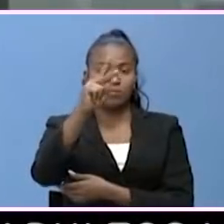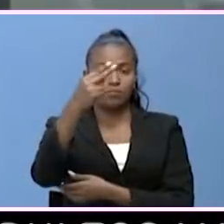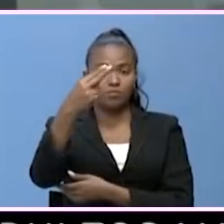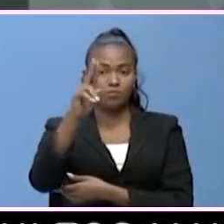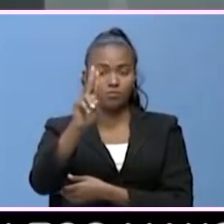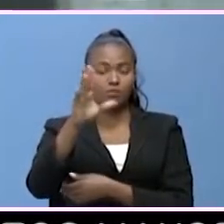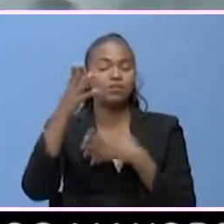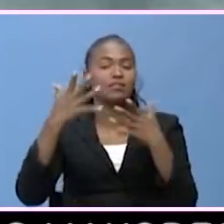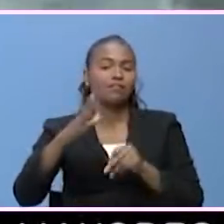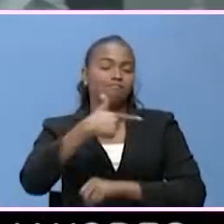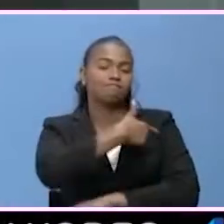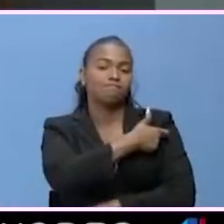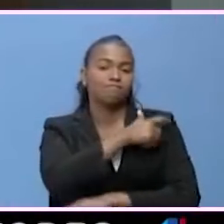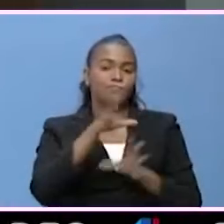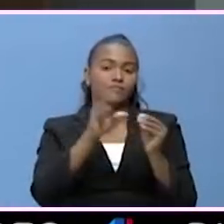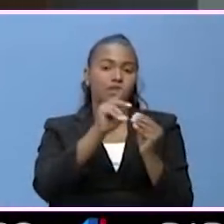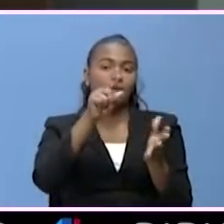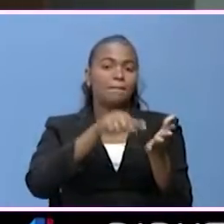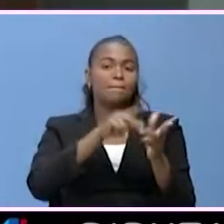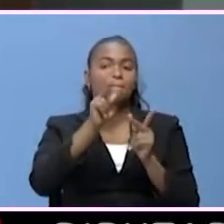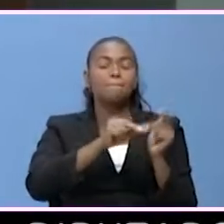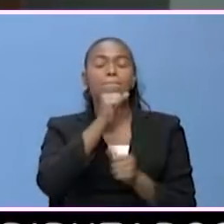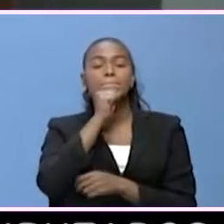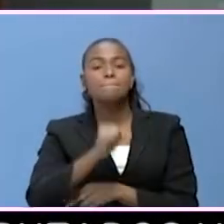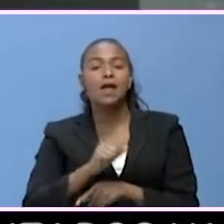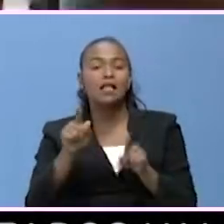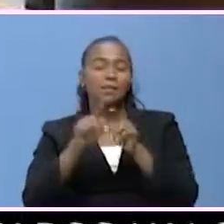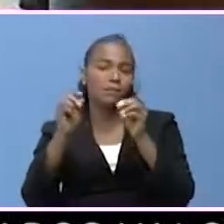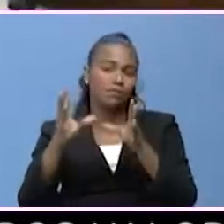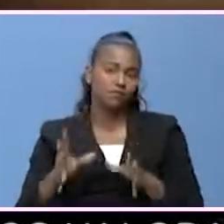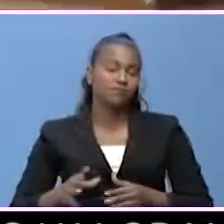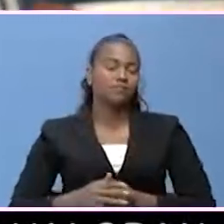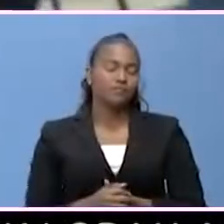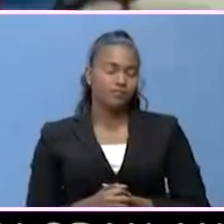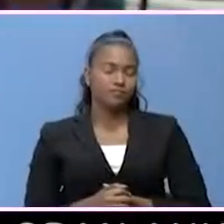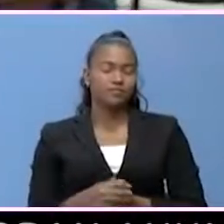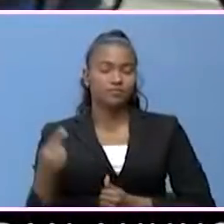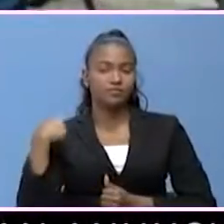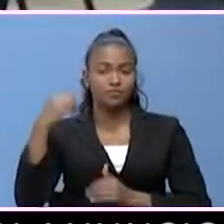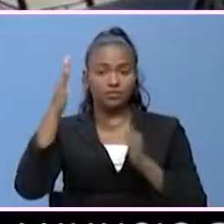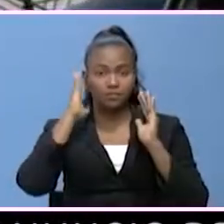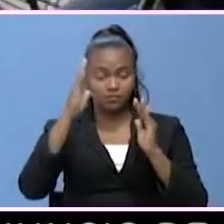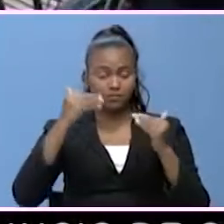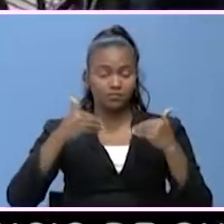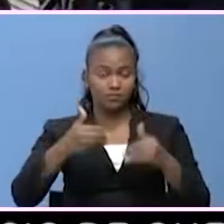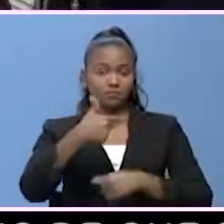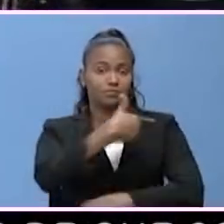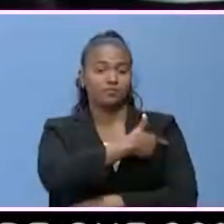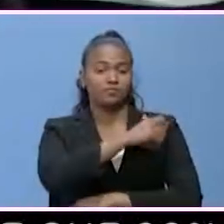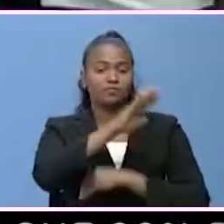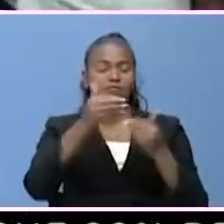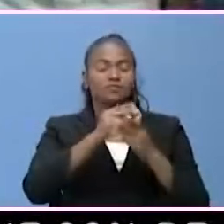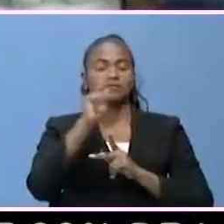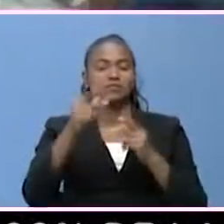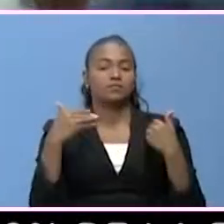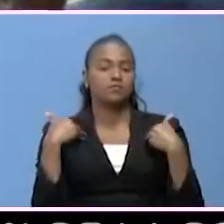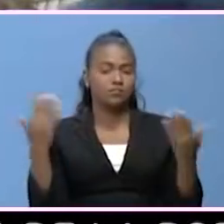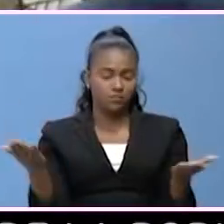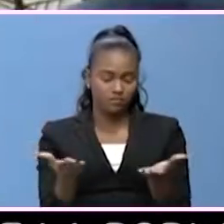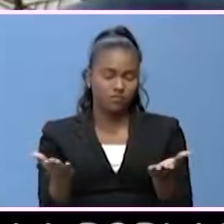serían inmunizados unos 1,000 envejecientes y maestros. Vamos a vacunar a todas las personas que estén